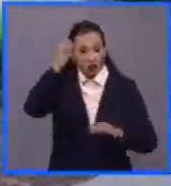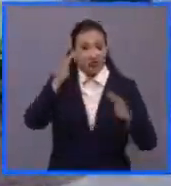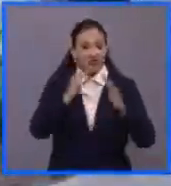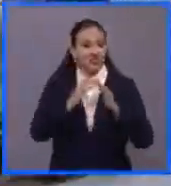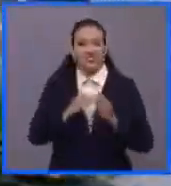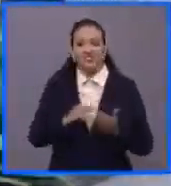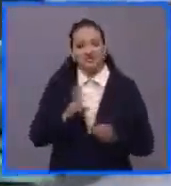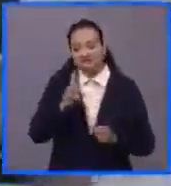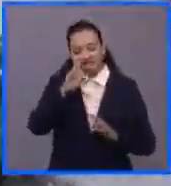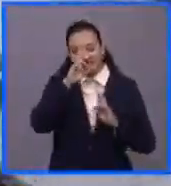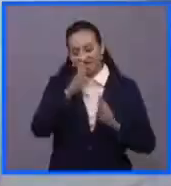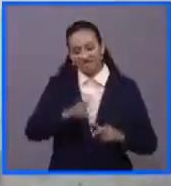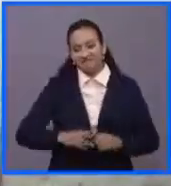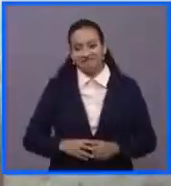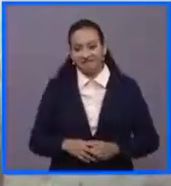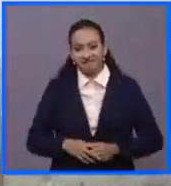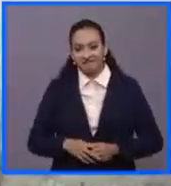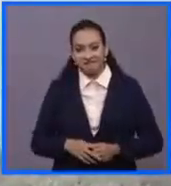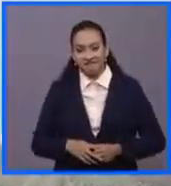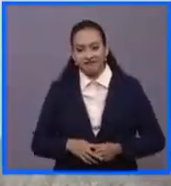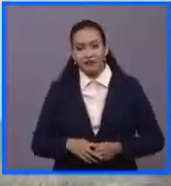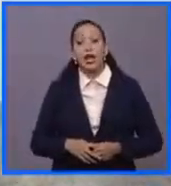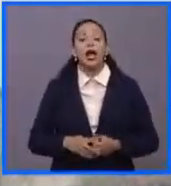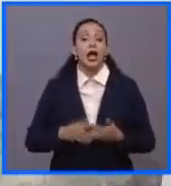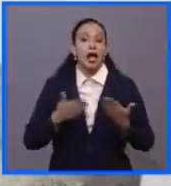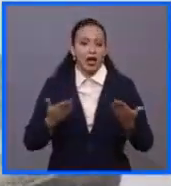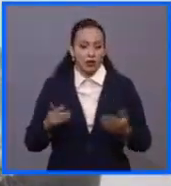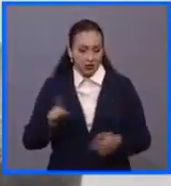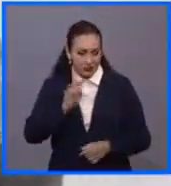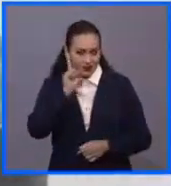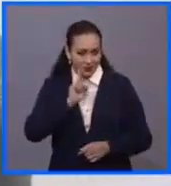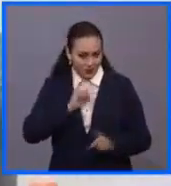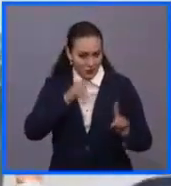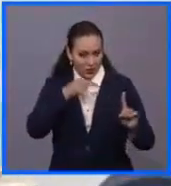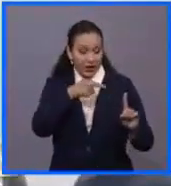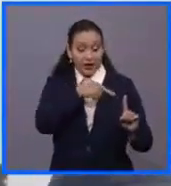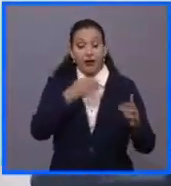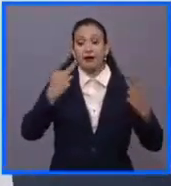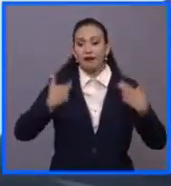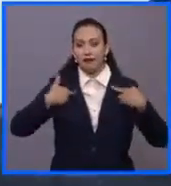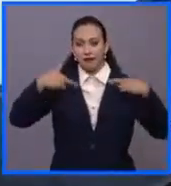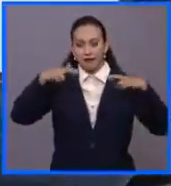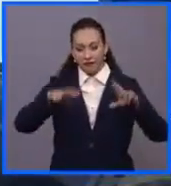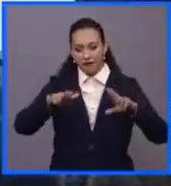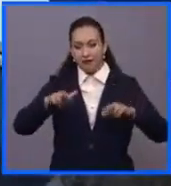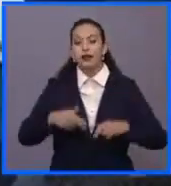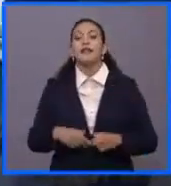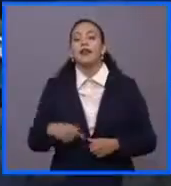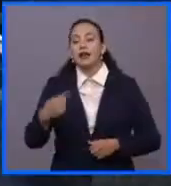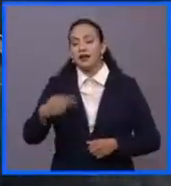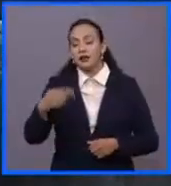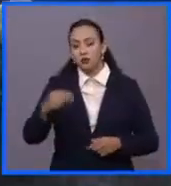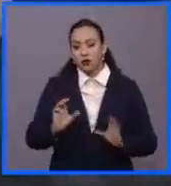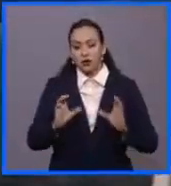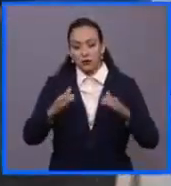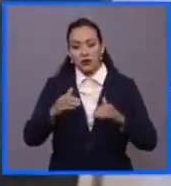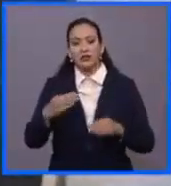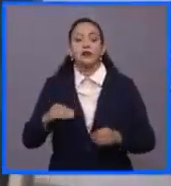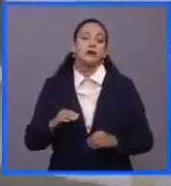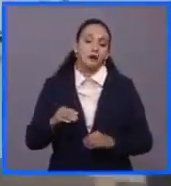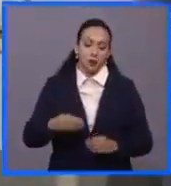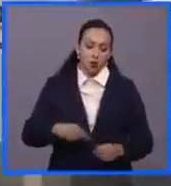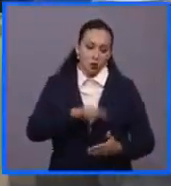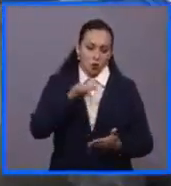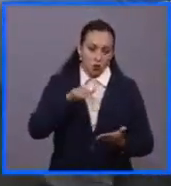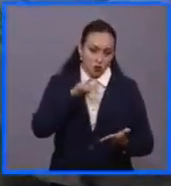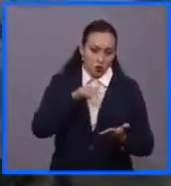esta disposición. Por su parte, Bianca López, representante del colectivo Común Hogar, subrayó la importancia